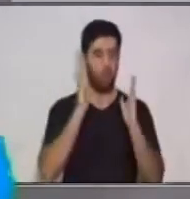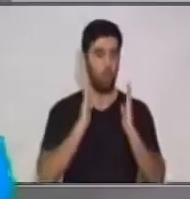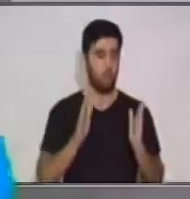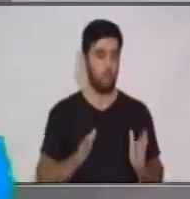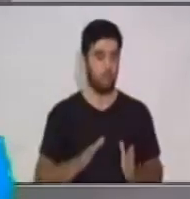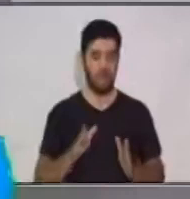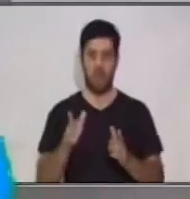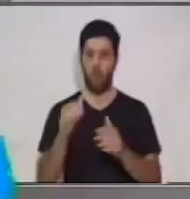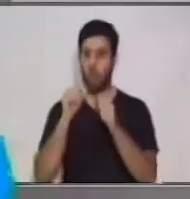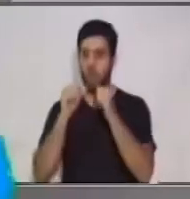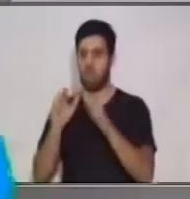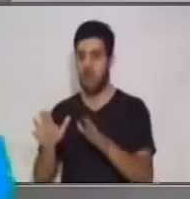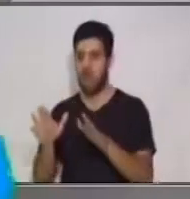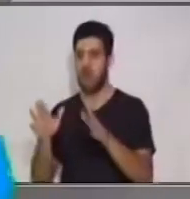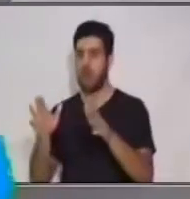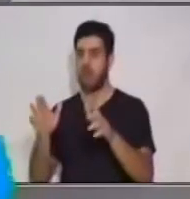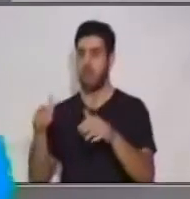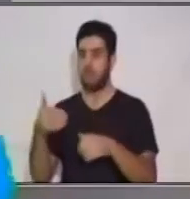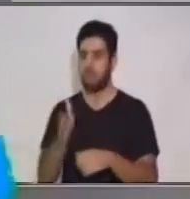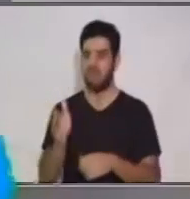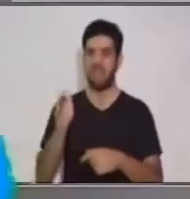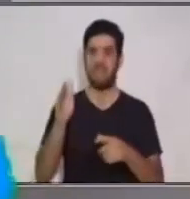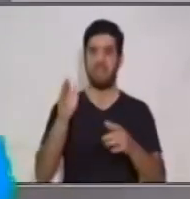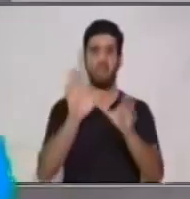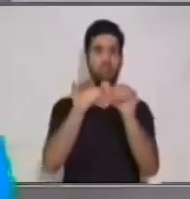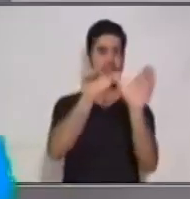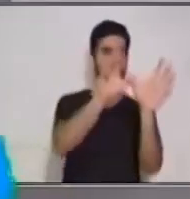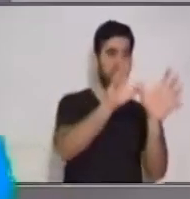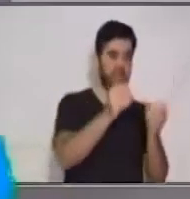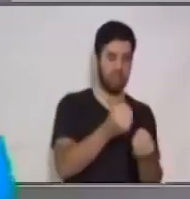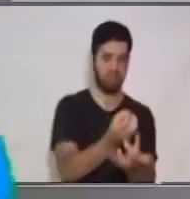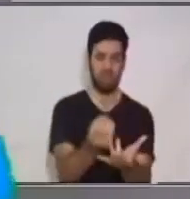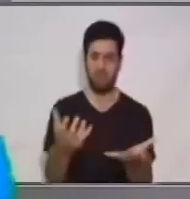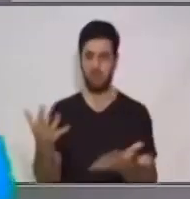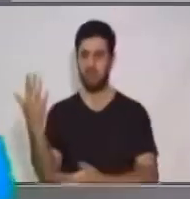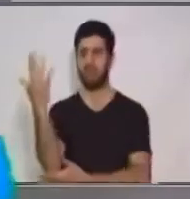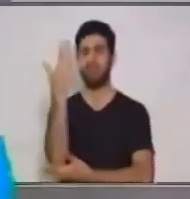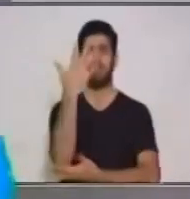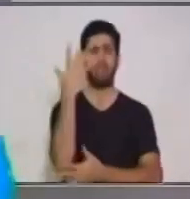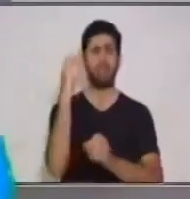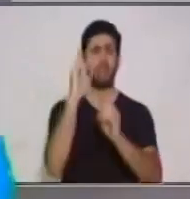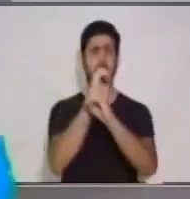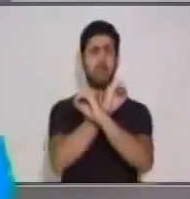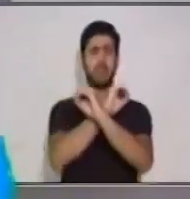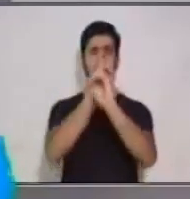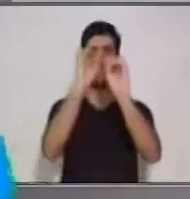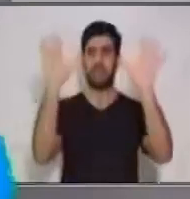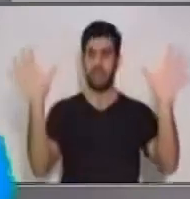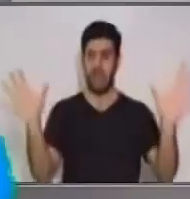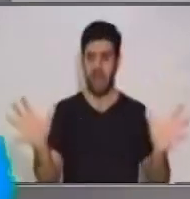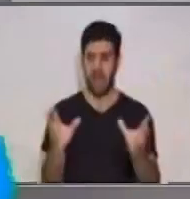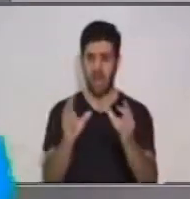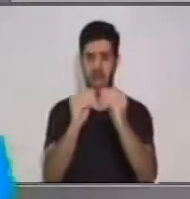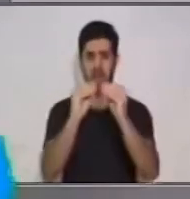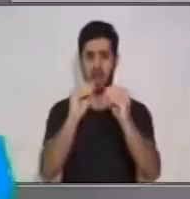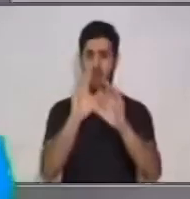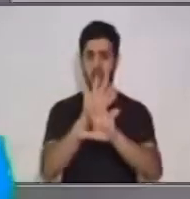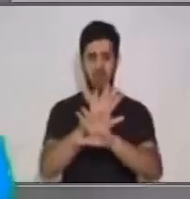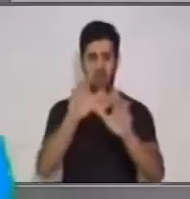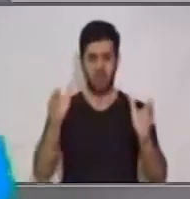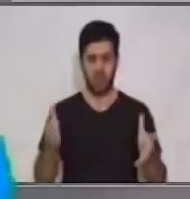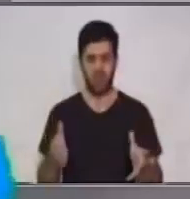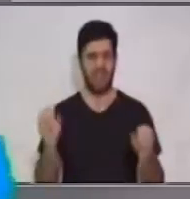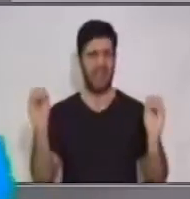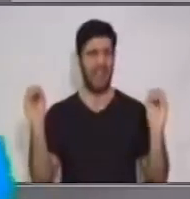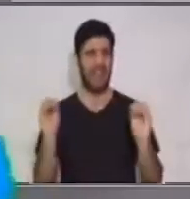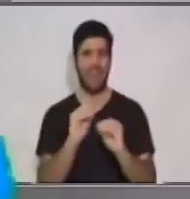pájaros, peces, cangrejos, hierbas ni bosques, árboles, piedras, cuevas,